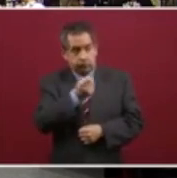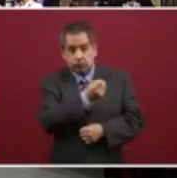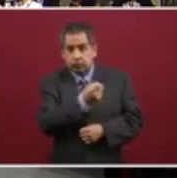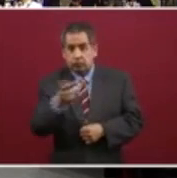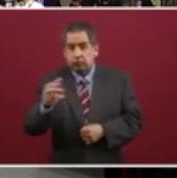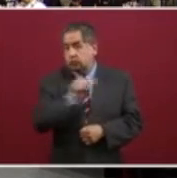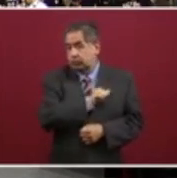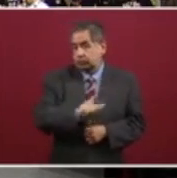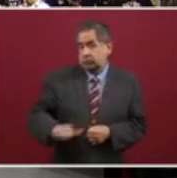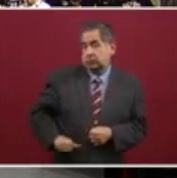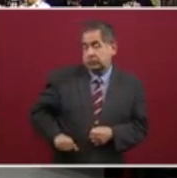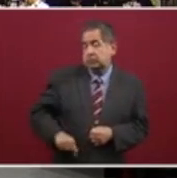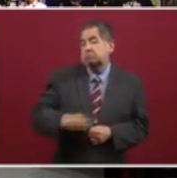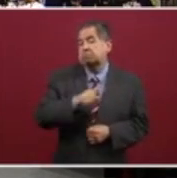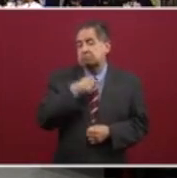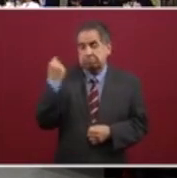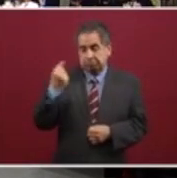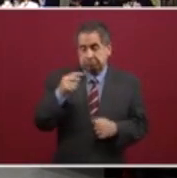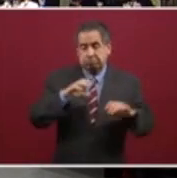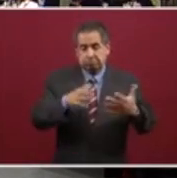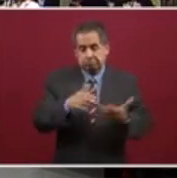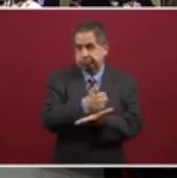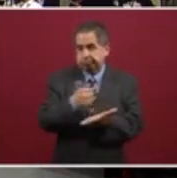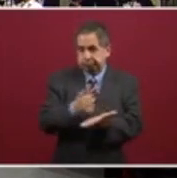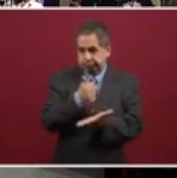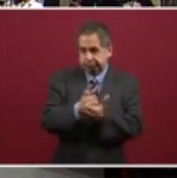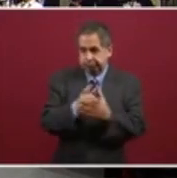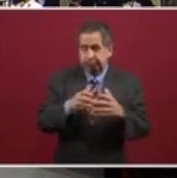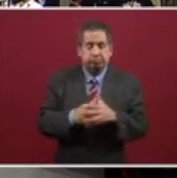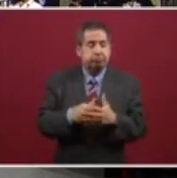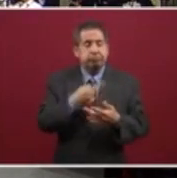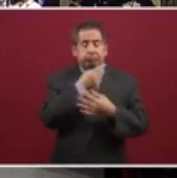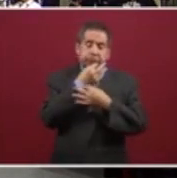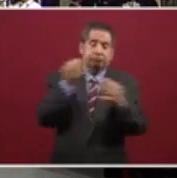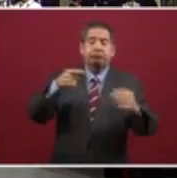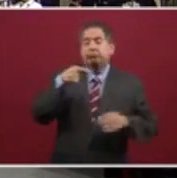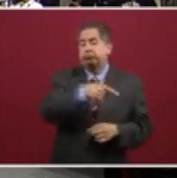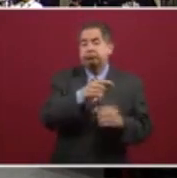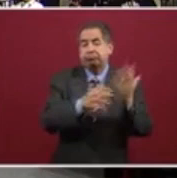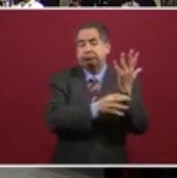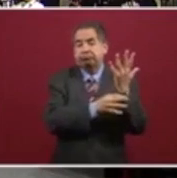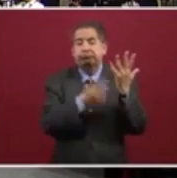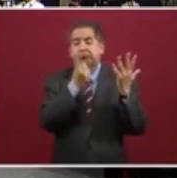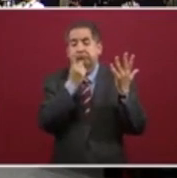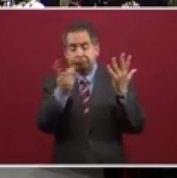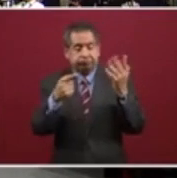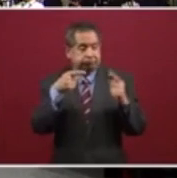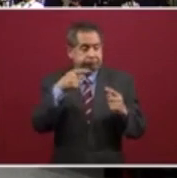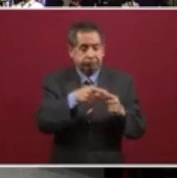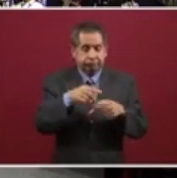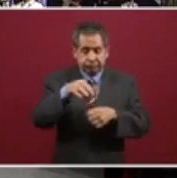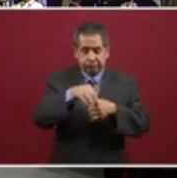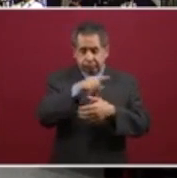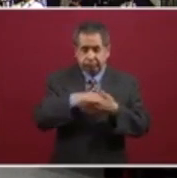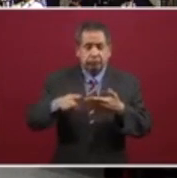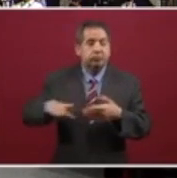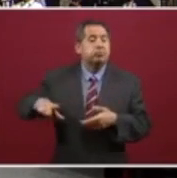alcaldías de la capital declaran que fue una elección de